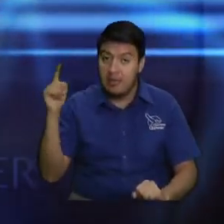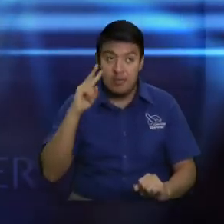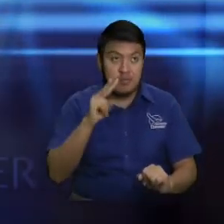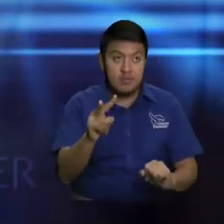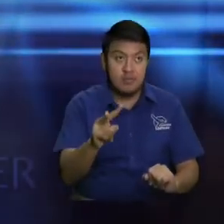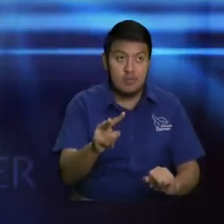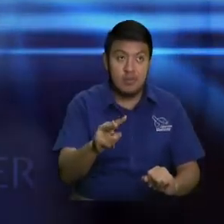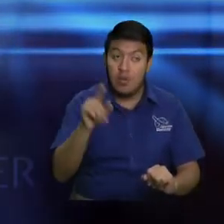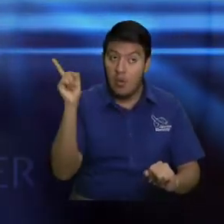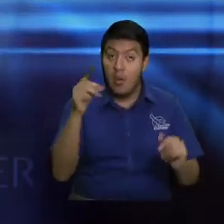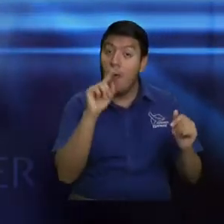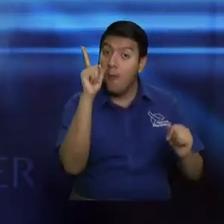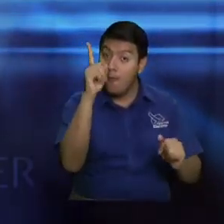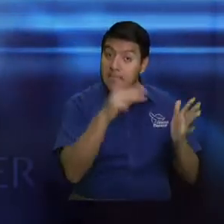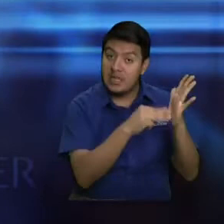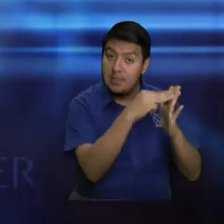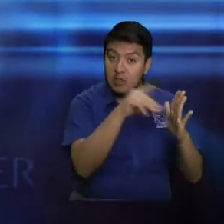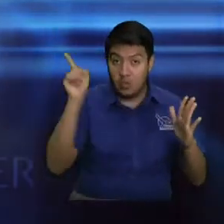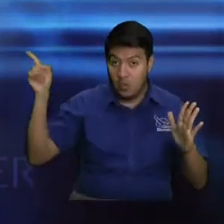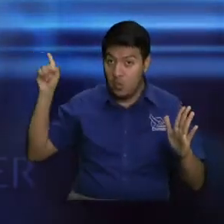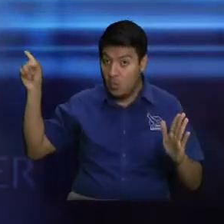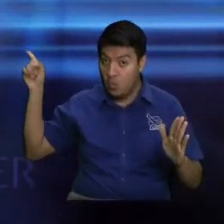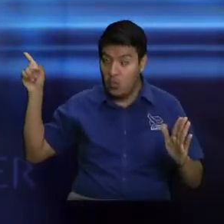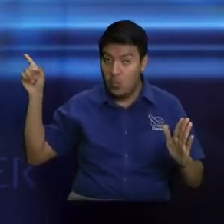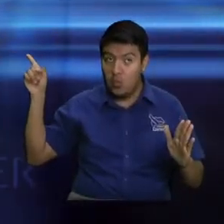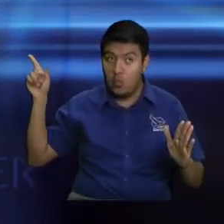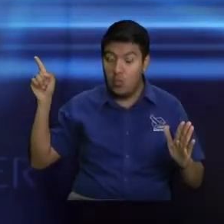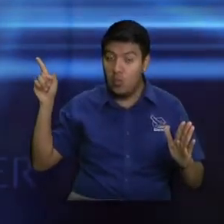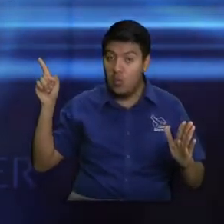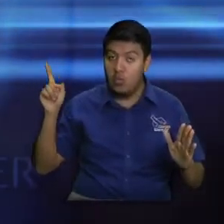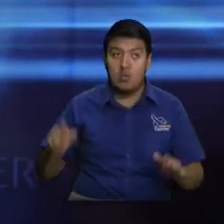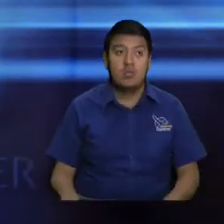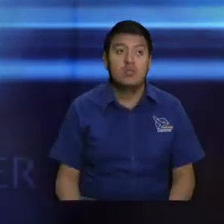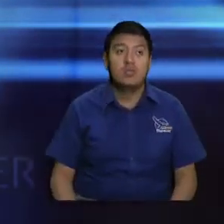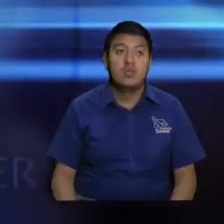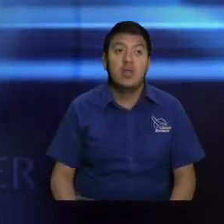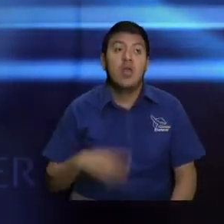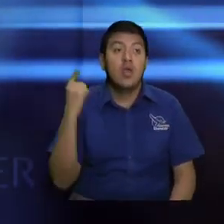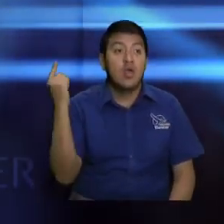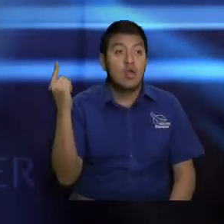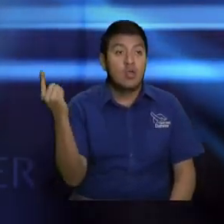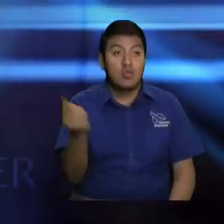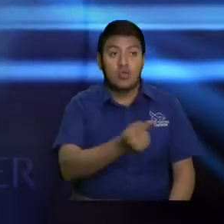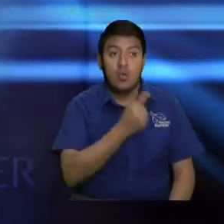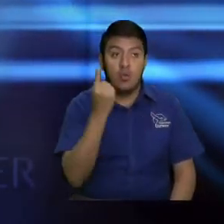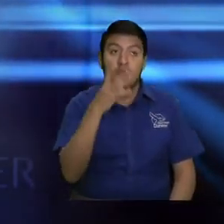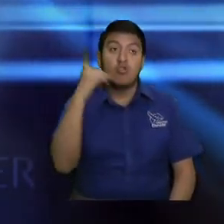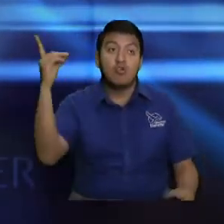Este es un mandamiento. Pero eso no está entre los 10 mandamientos.